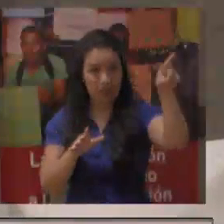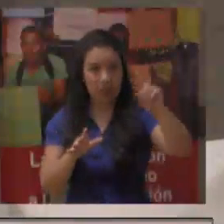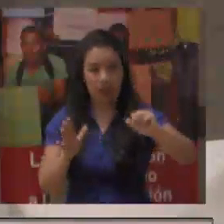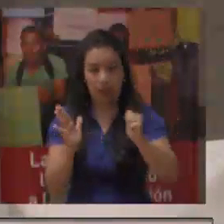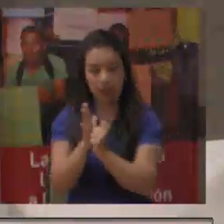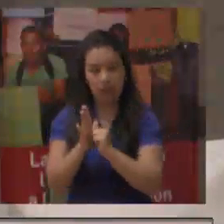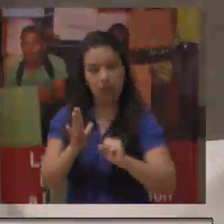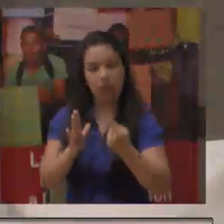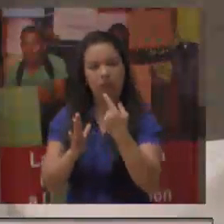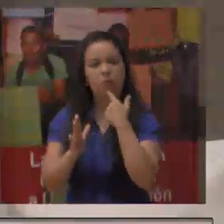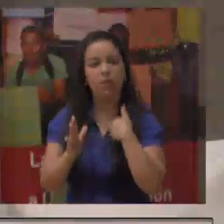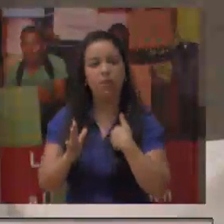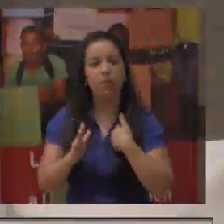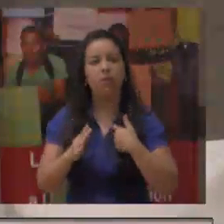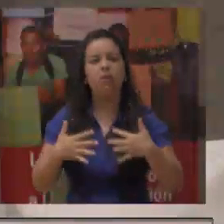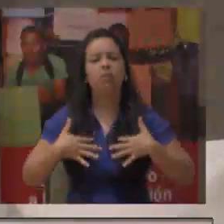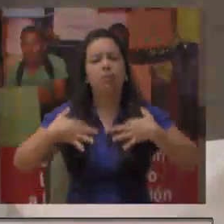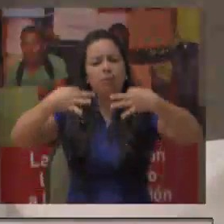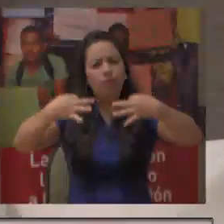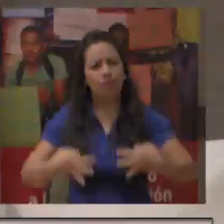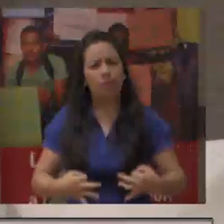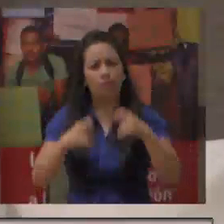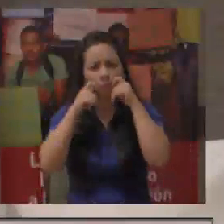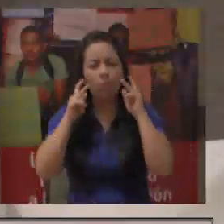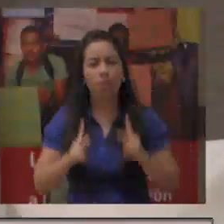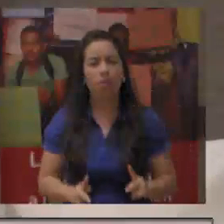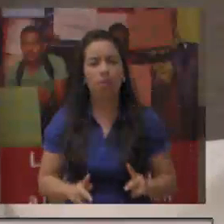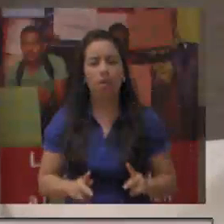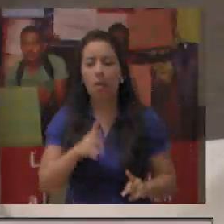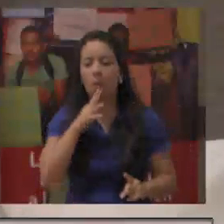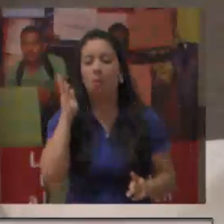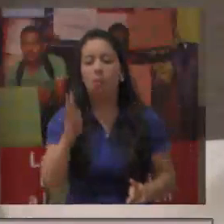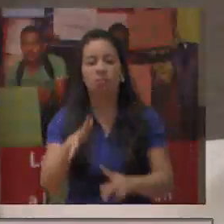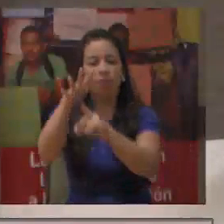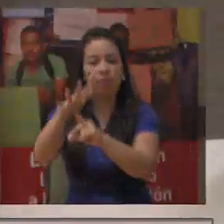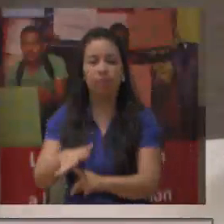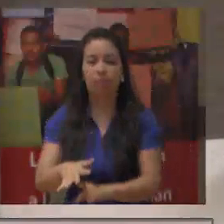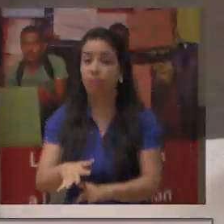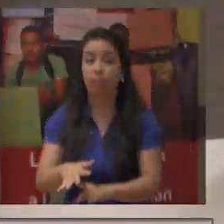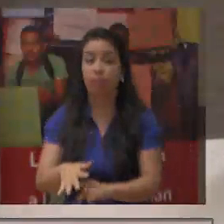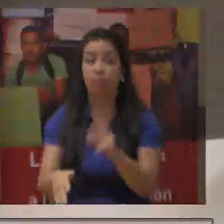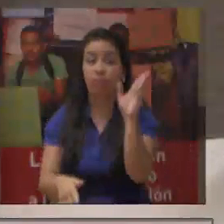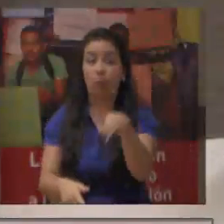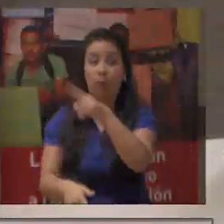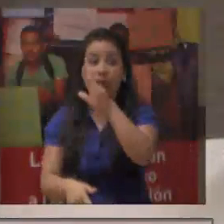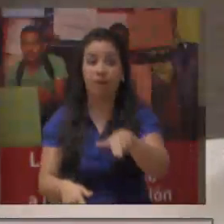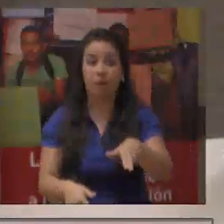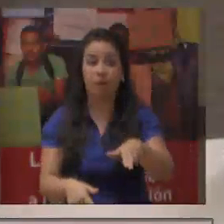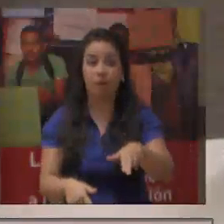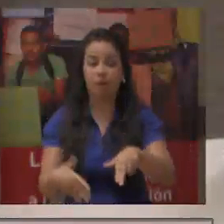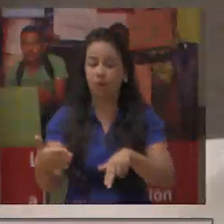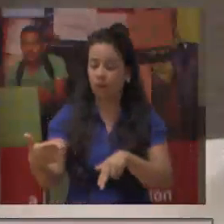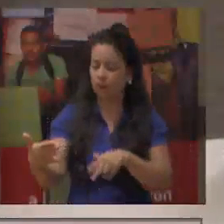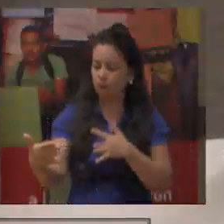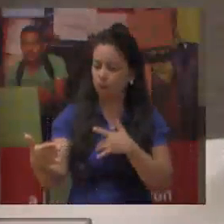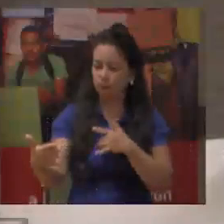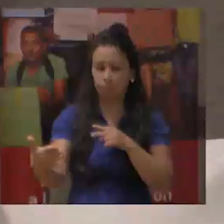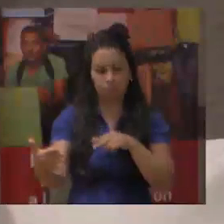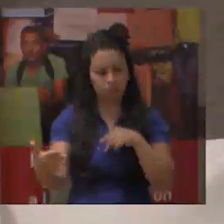dice que la dignidad humana es inviolable. Yo creo que si nosotros le hiciéramos caso a